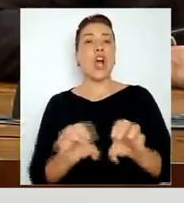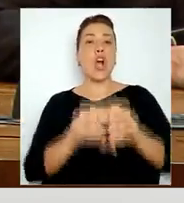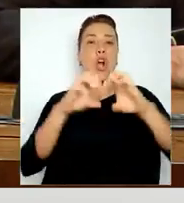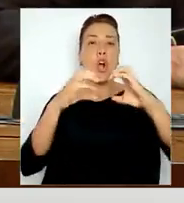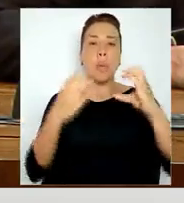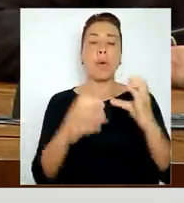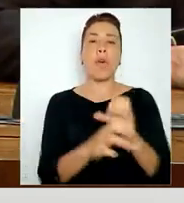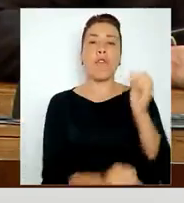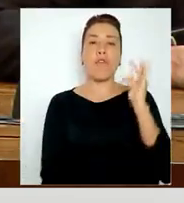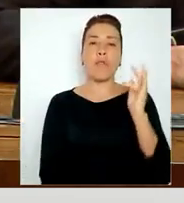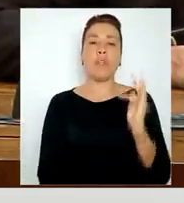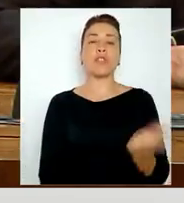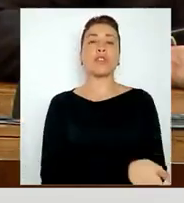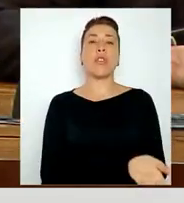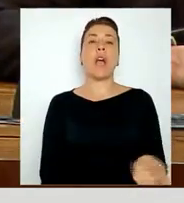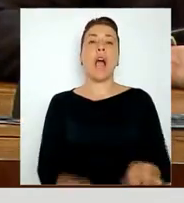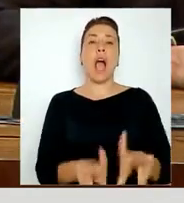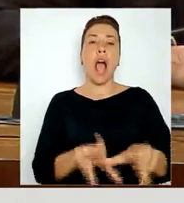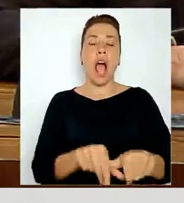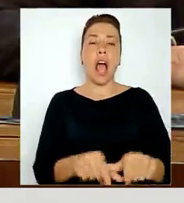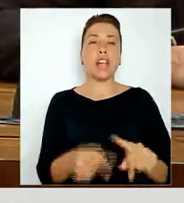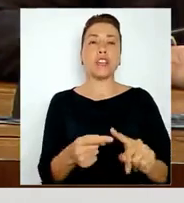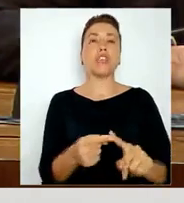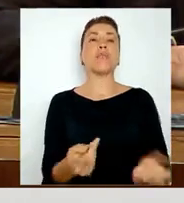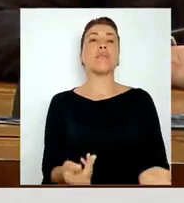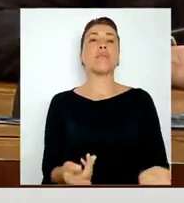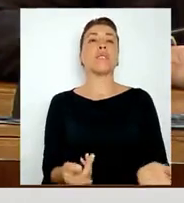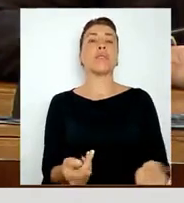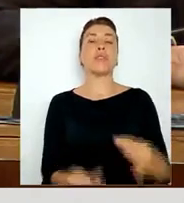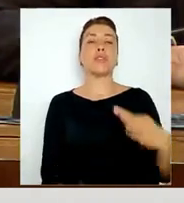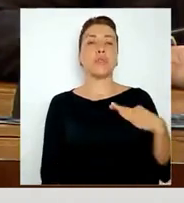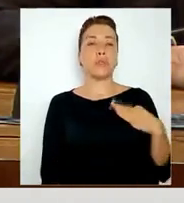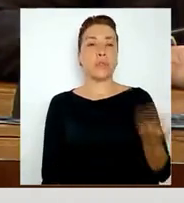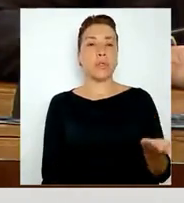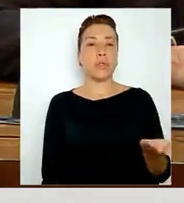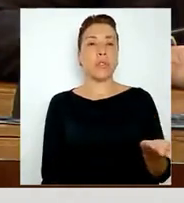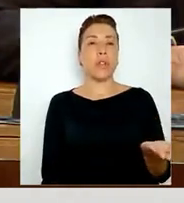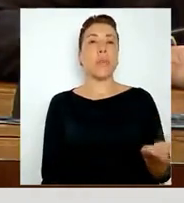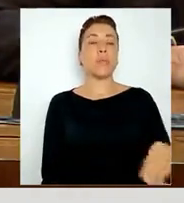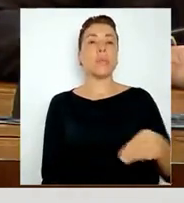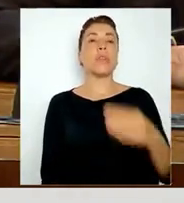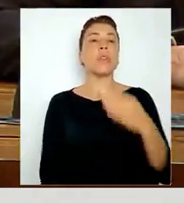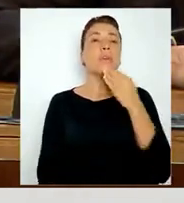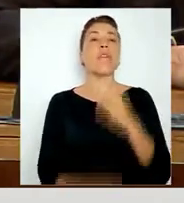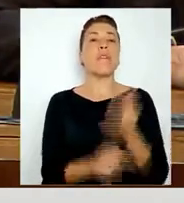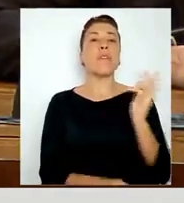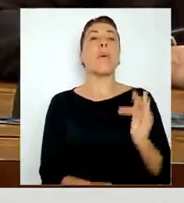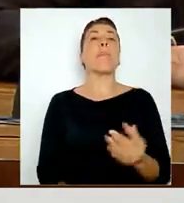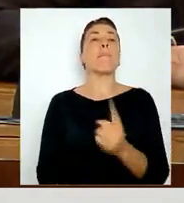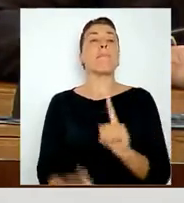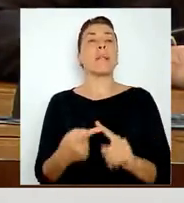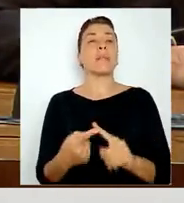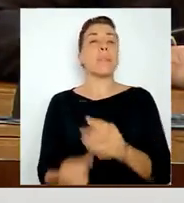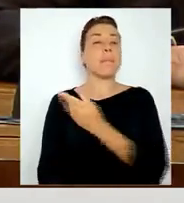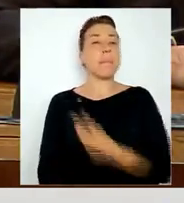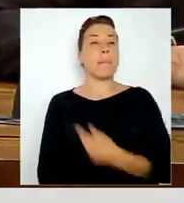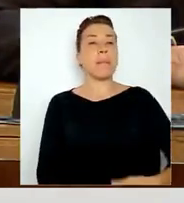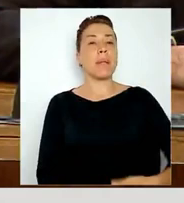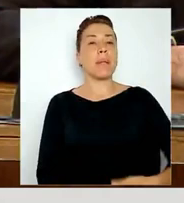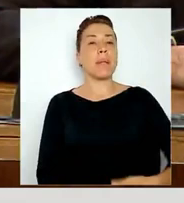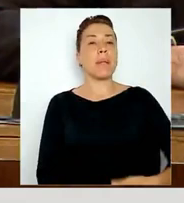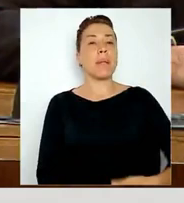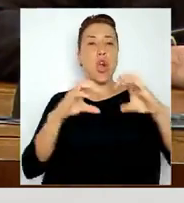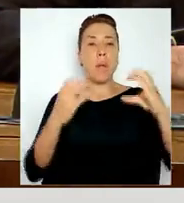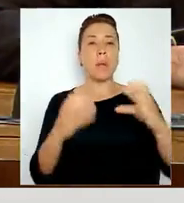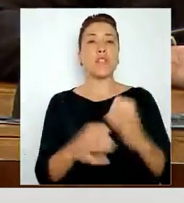de participación municipal regional a la fundación en la que participe la presidencia de la República a las corporaciones fundaciones y